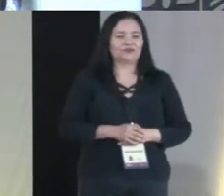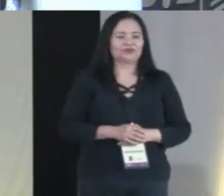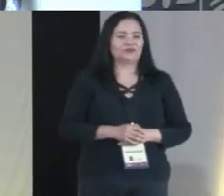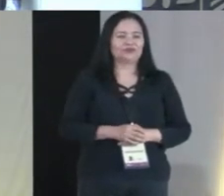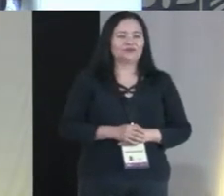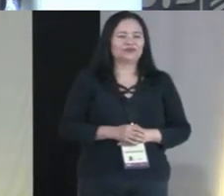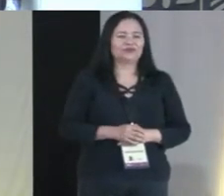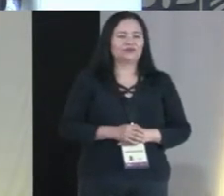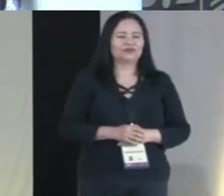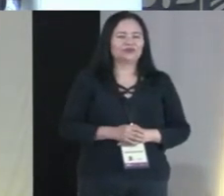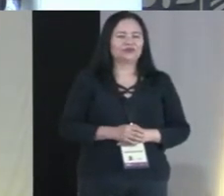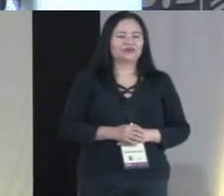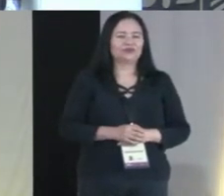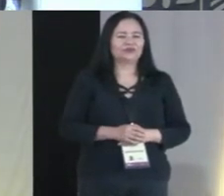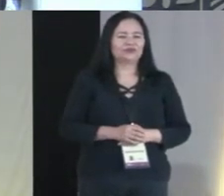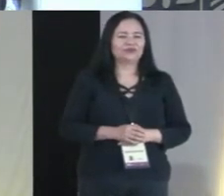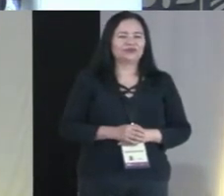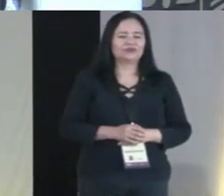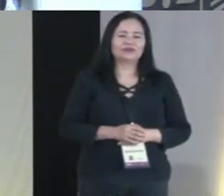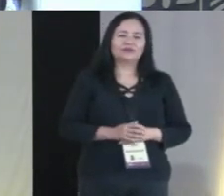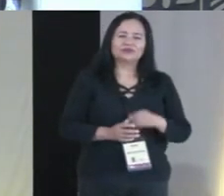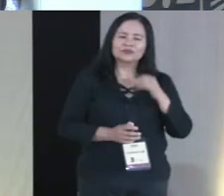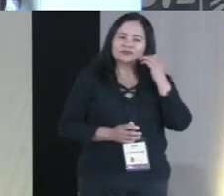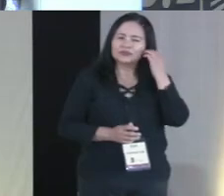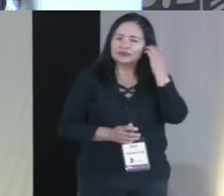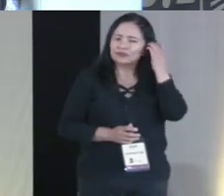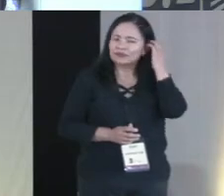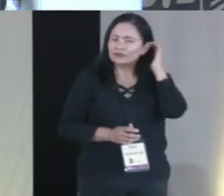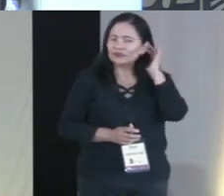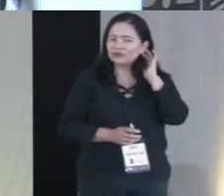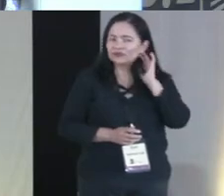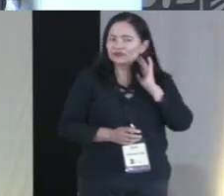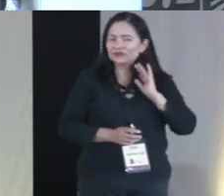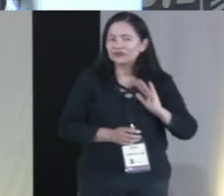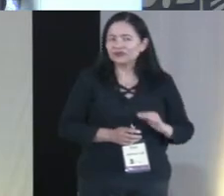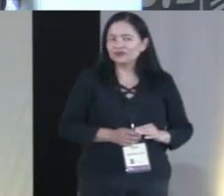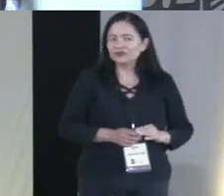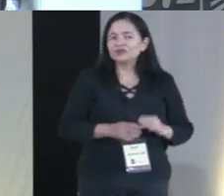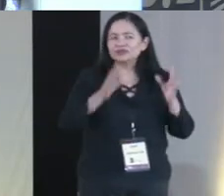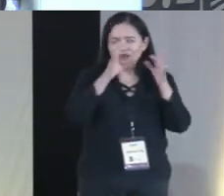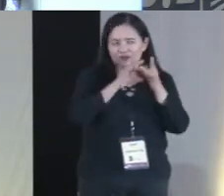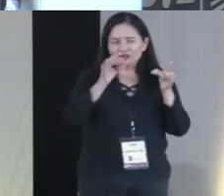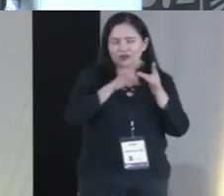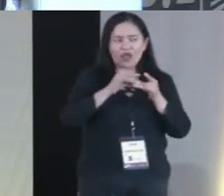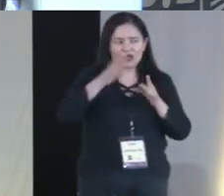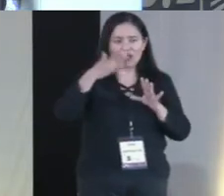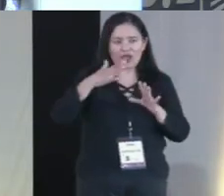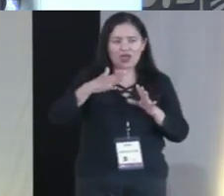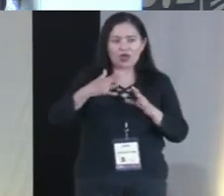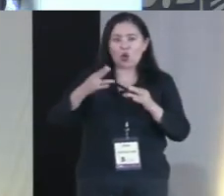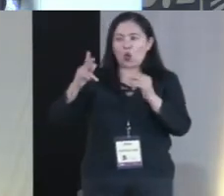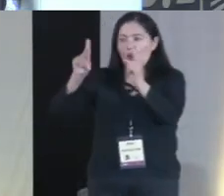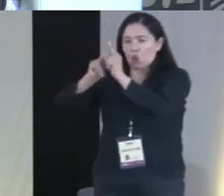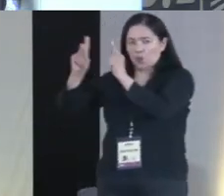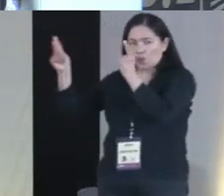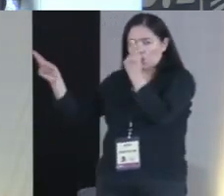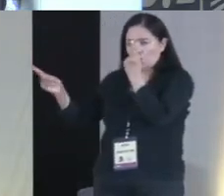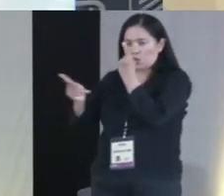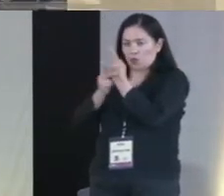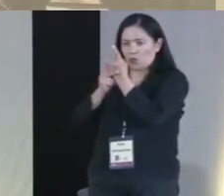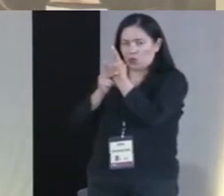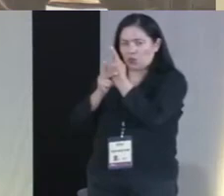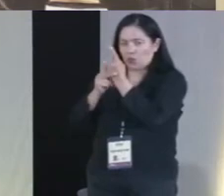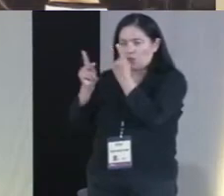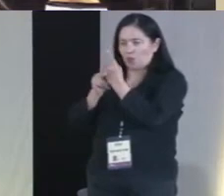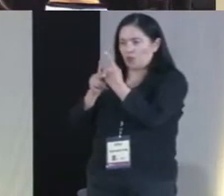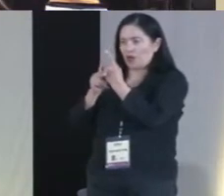Acaba de mencionar el compañero Fisgón que ningún país es capaz de